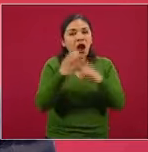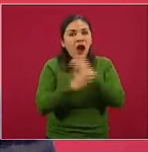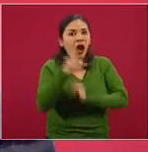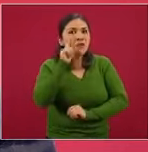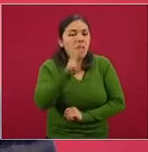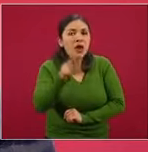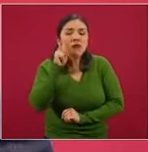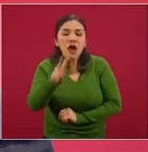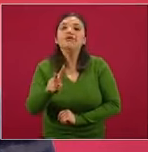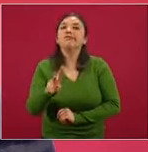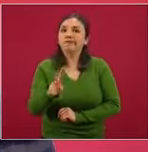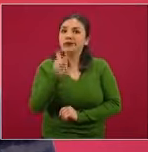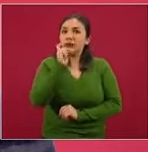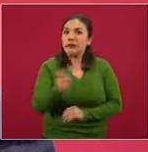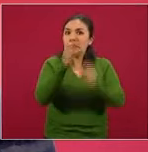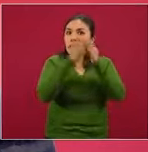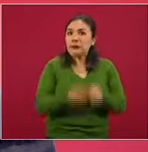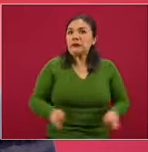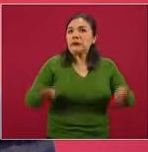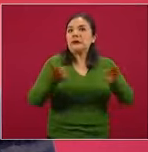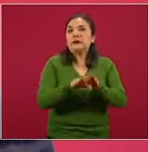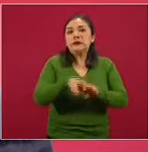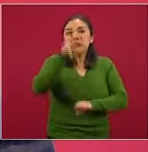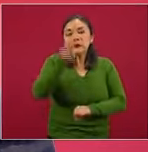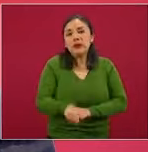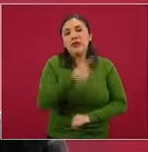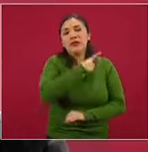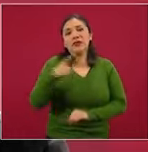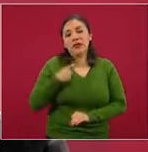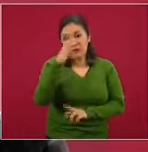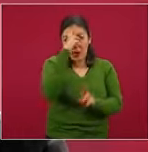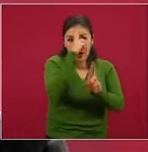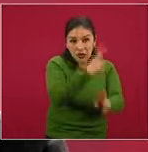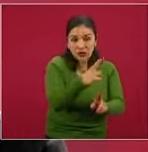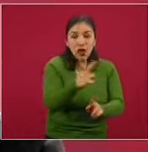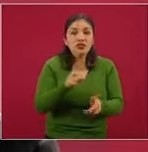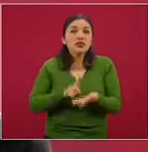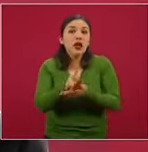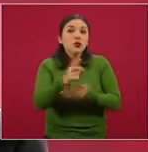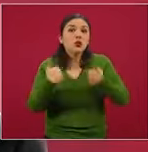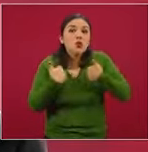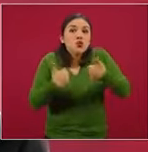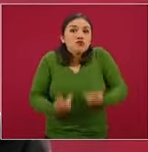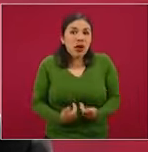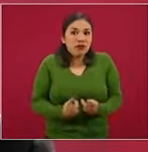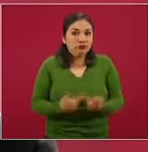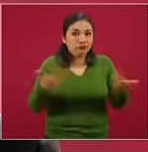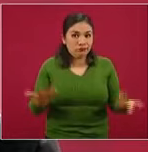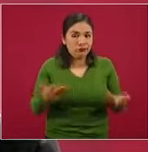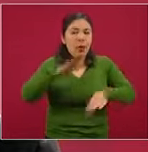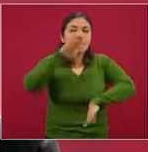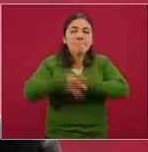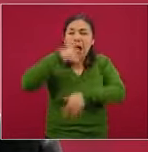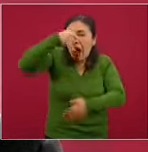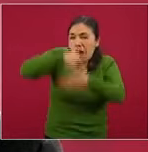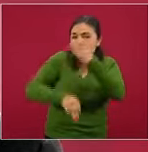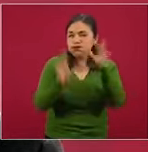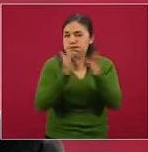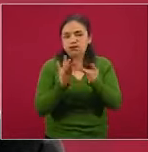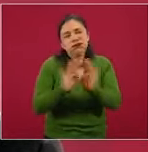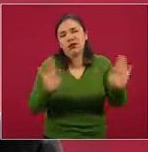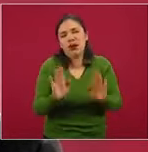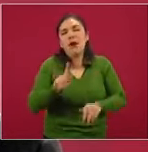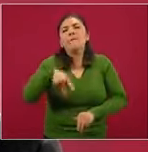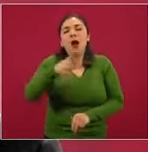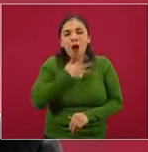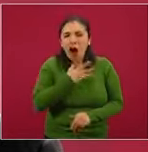han revelado la importancia de respetar los derechos humanos. Insisto, no entraré en demasiados detalles, pero básicamente